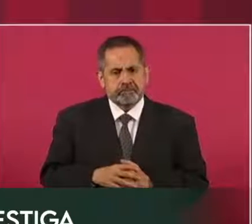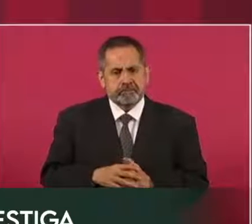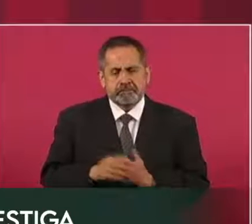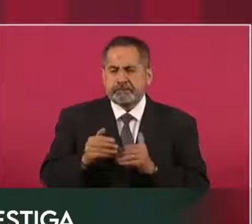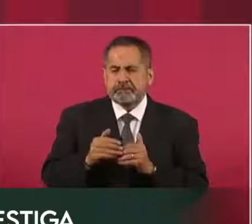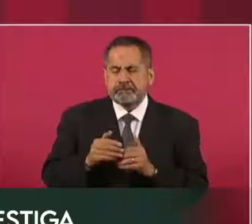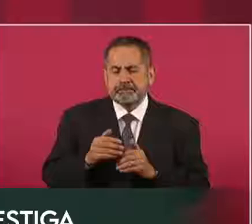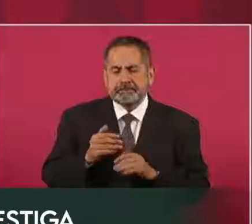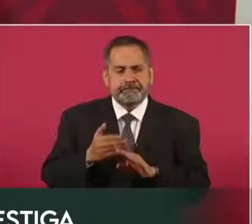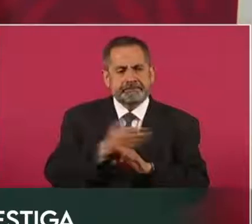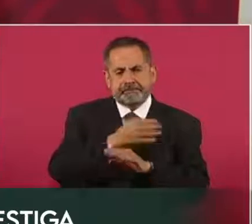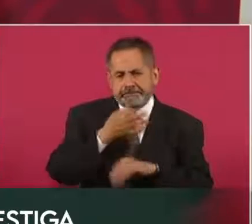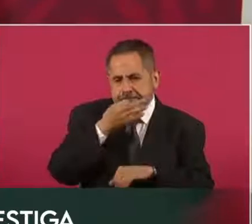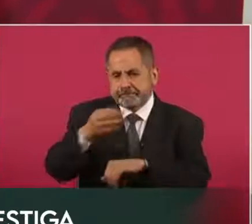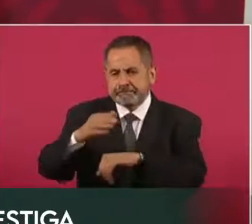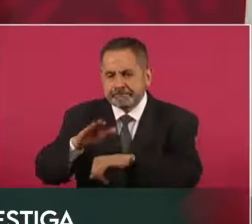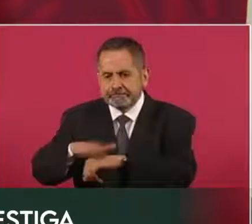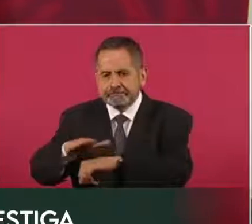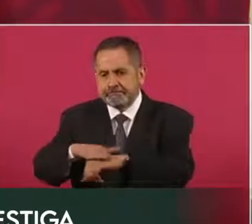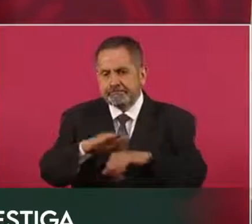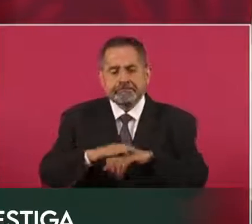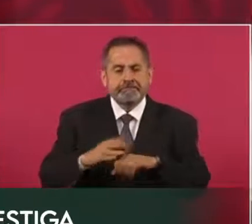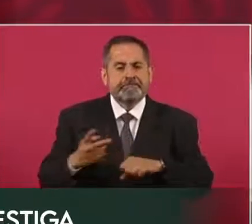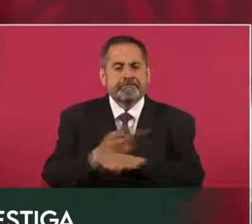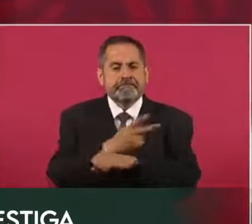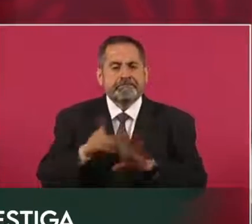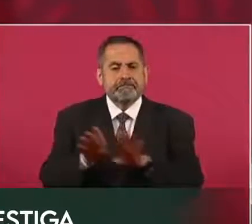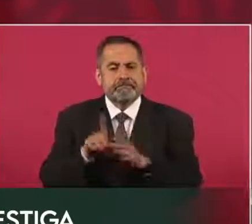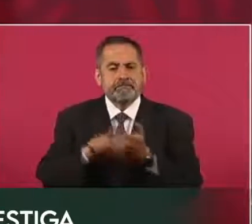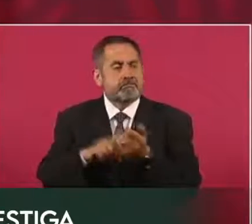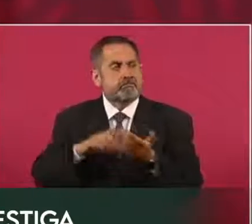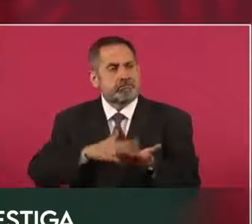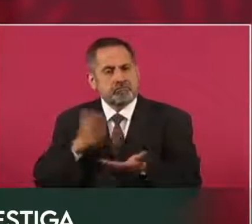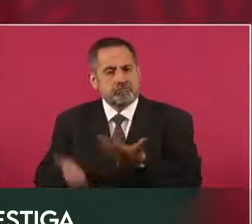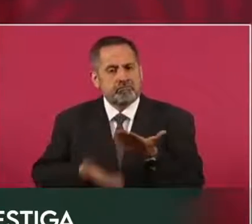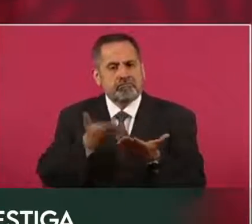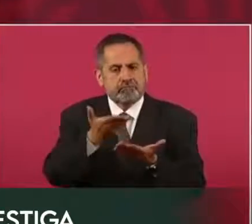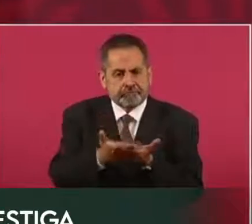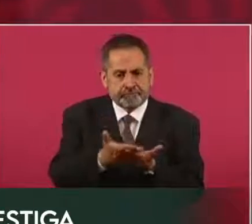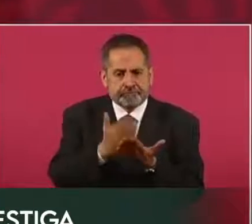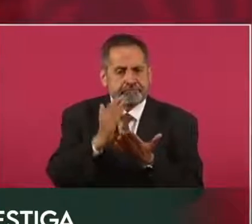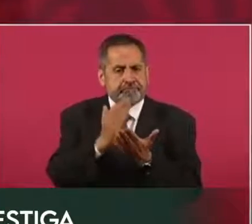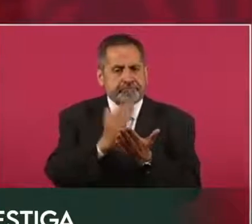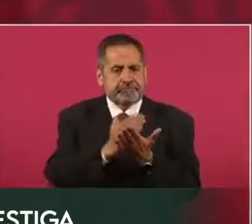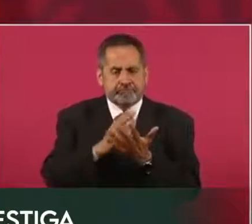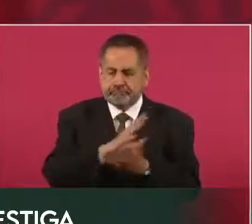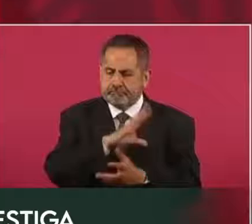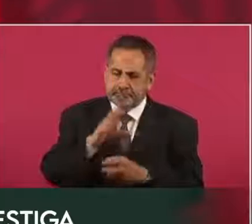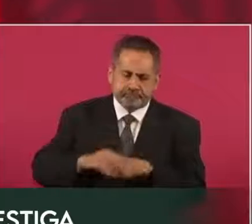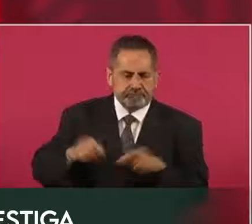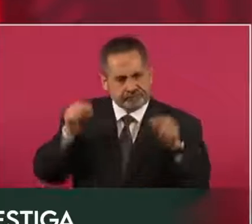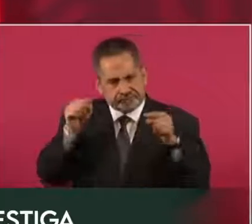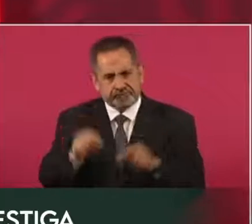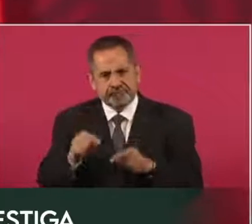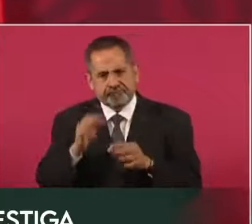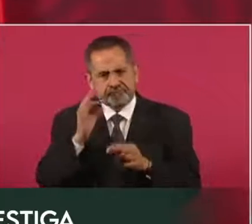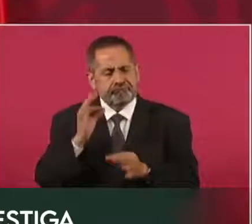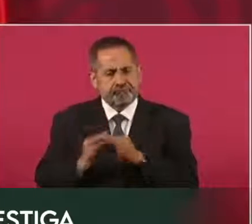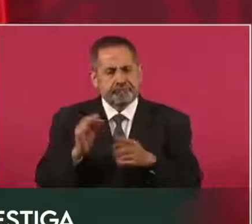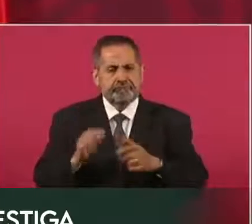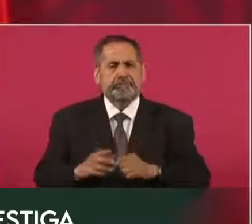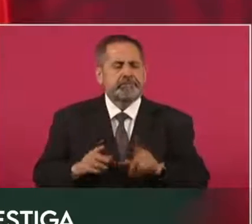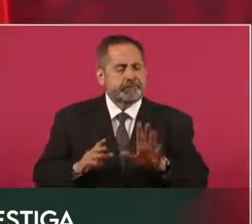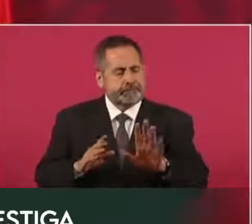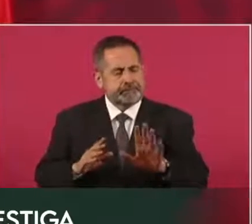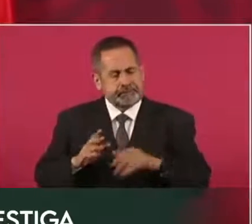Gómez Álvarez, dará a conocer si está en curso una investigación en contra del expresidente Enrique Peña Nieto. López Obrador fue cuestionado en torno